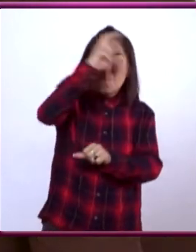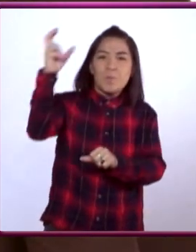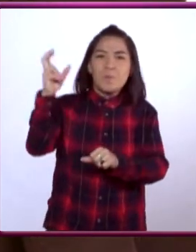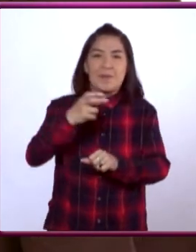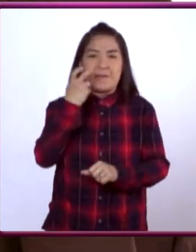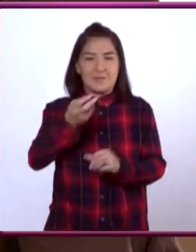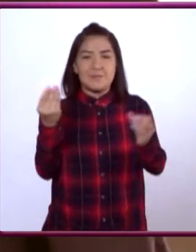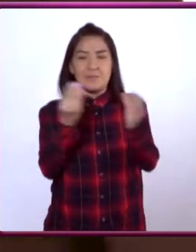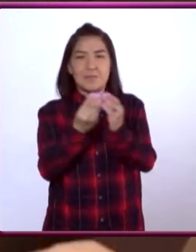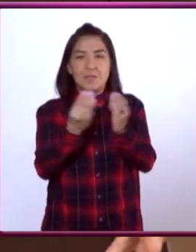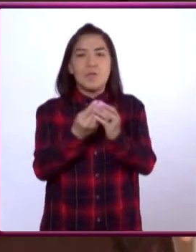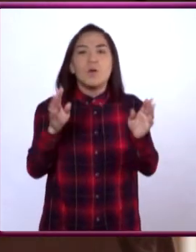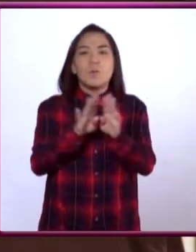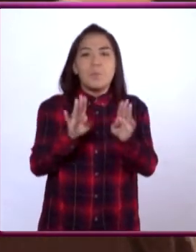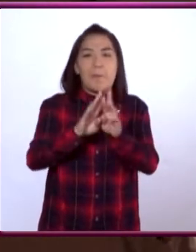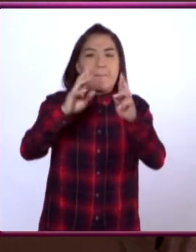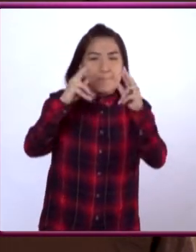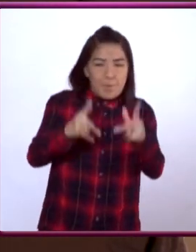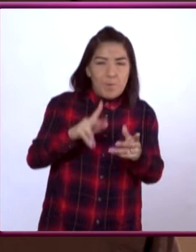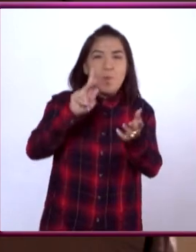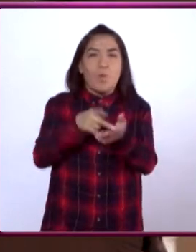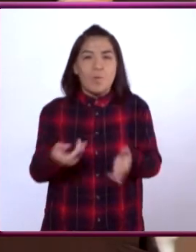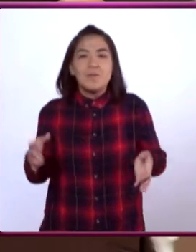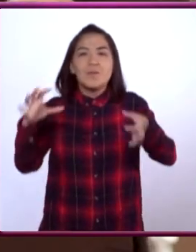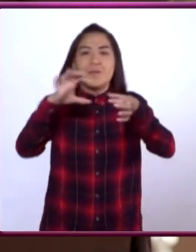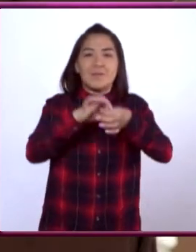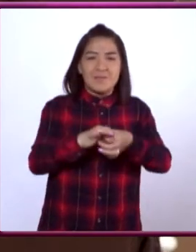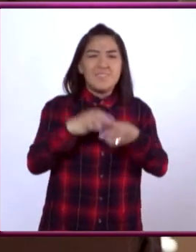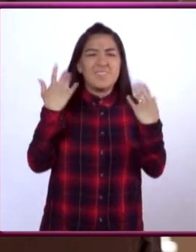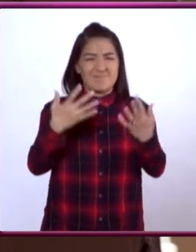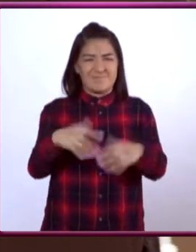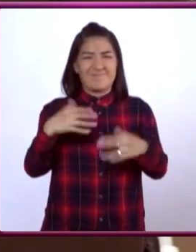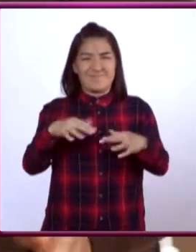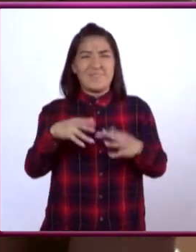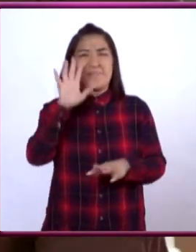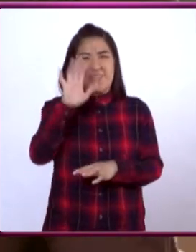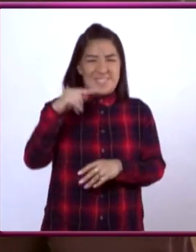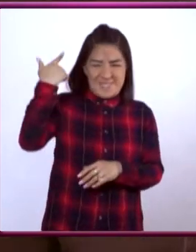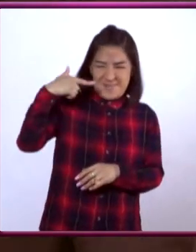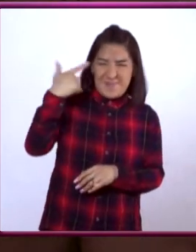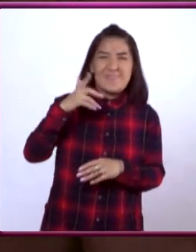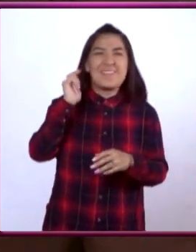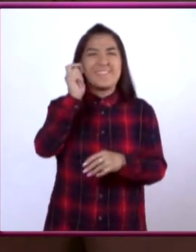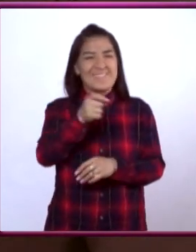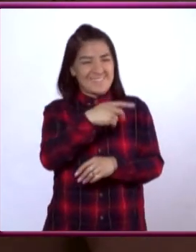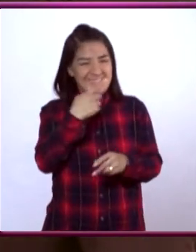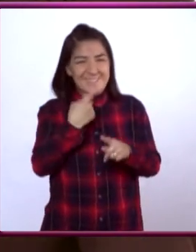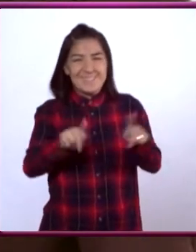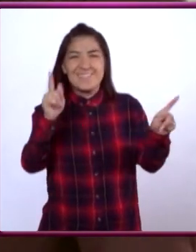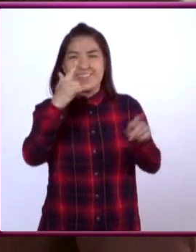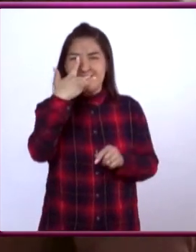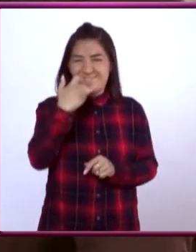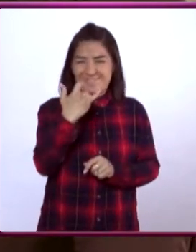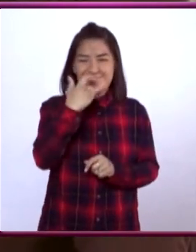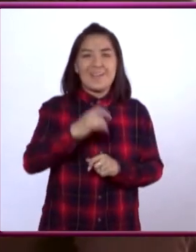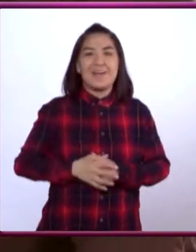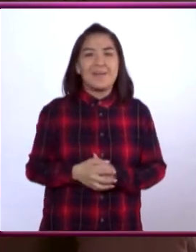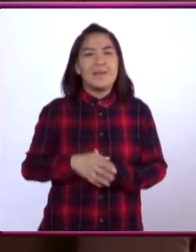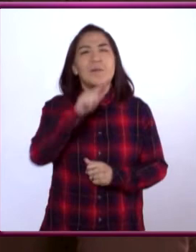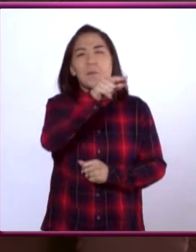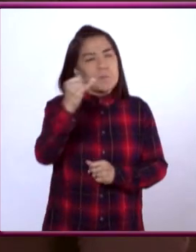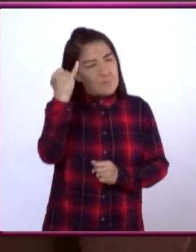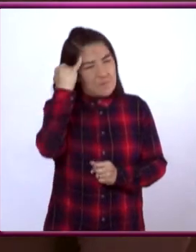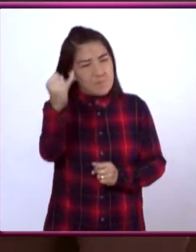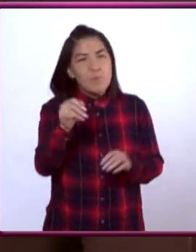espaciales. Sí, partículas que colisionan, se rompen y vuelven a juntarse. Qué locura, ¿no? Sí. Qué bueno que hay atmósfera en la Tierra,